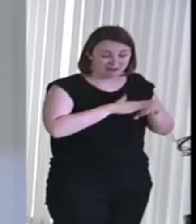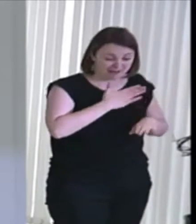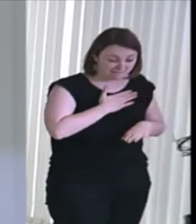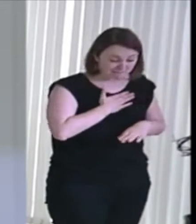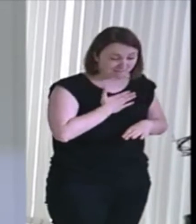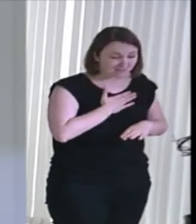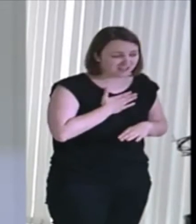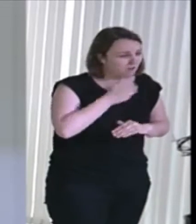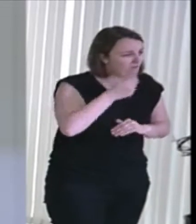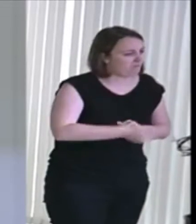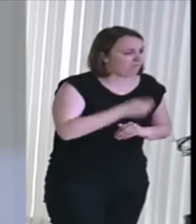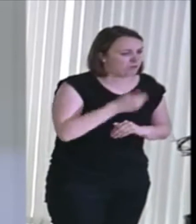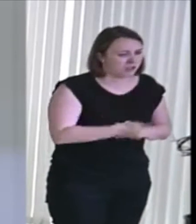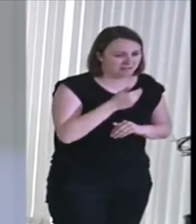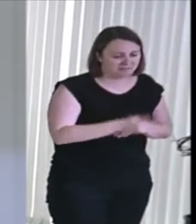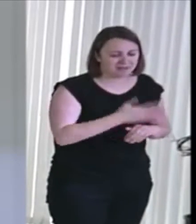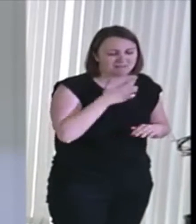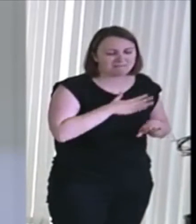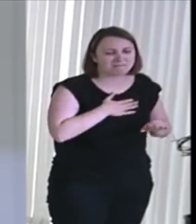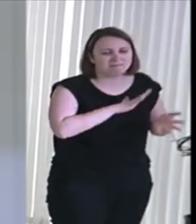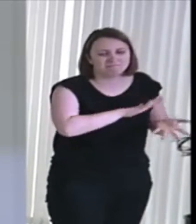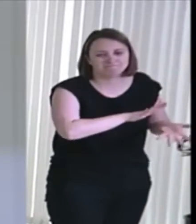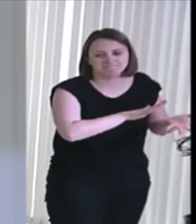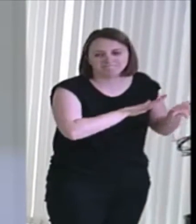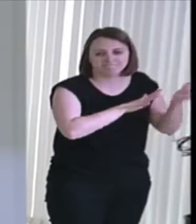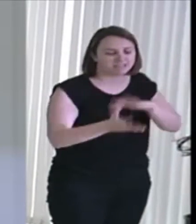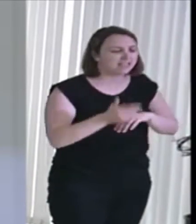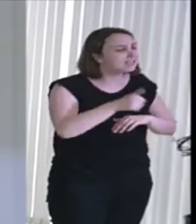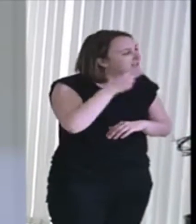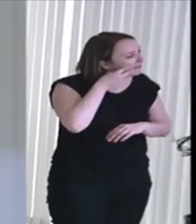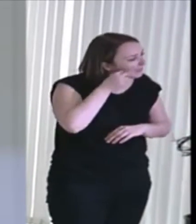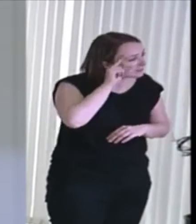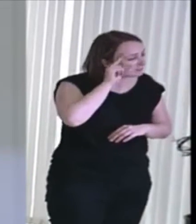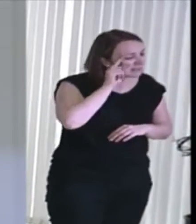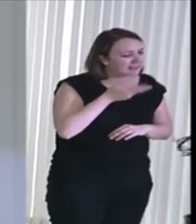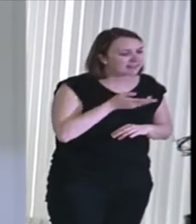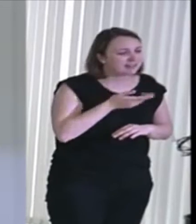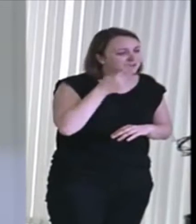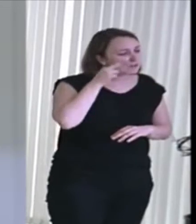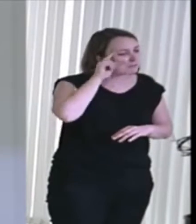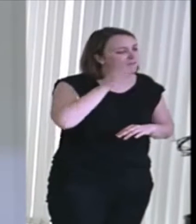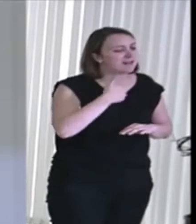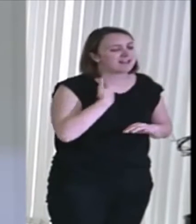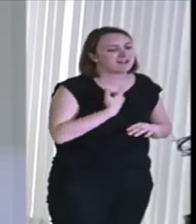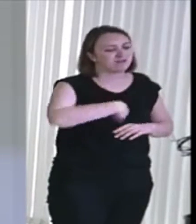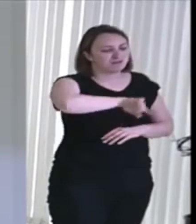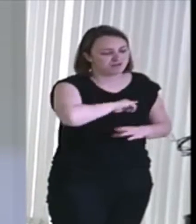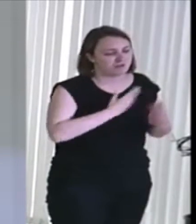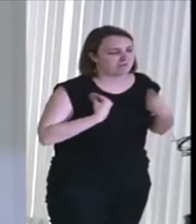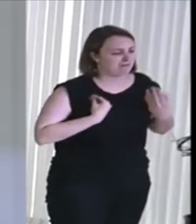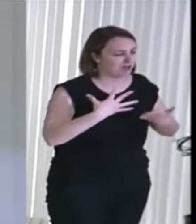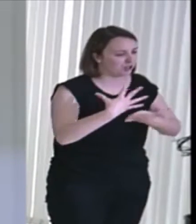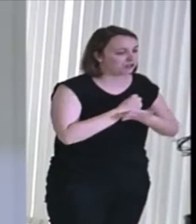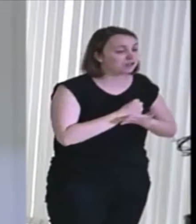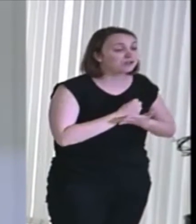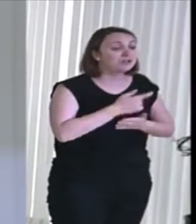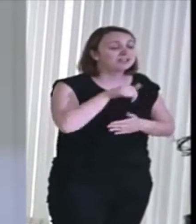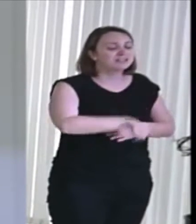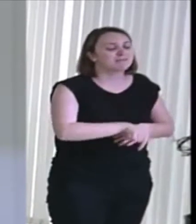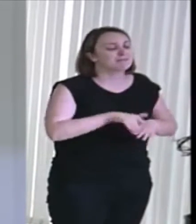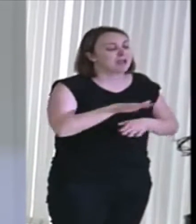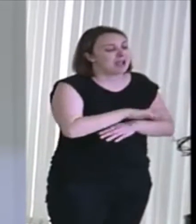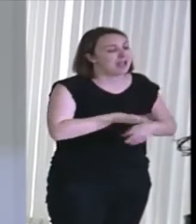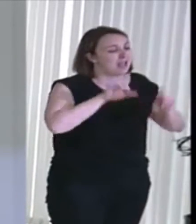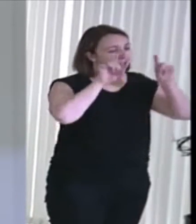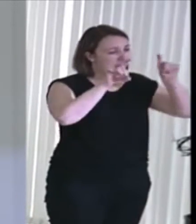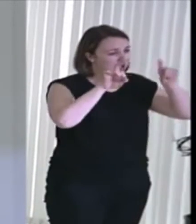sido fundamental y me ha transformado. O sea, creo que es una experiencia que deberíamos vivir todos, y en el terreno de la educación creo